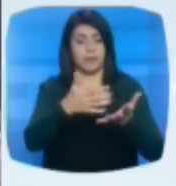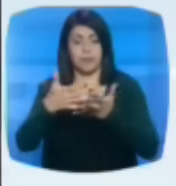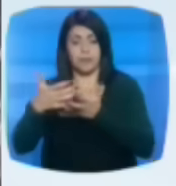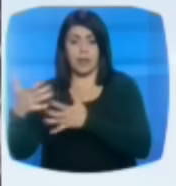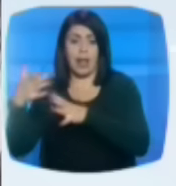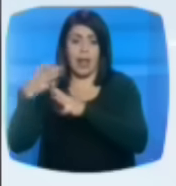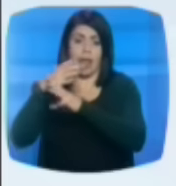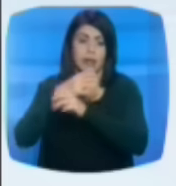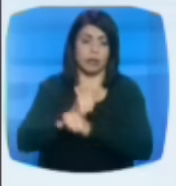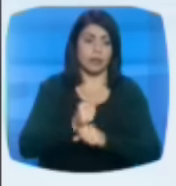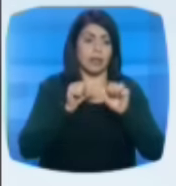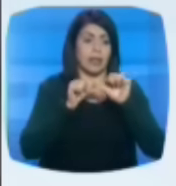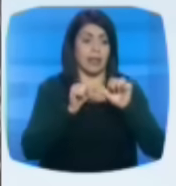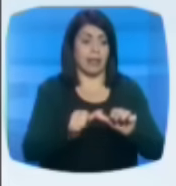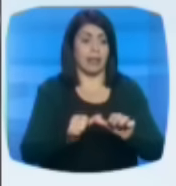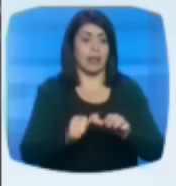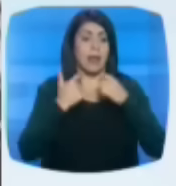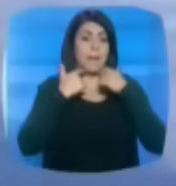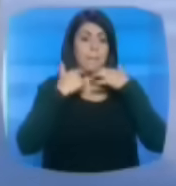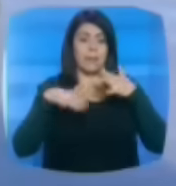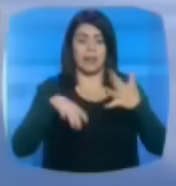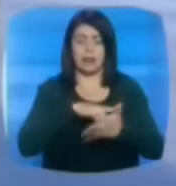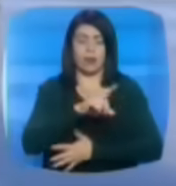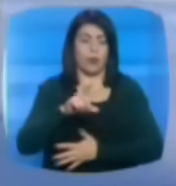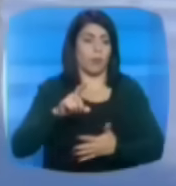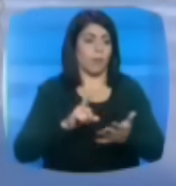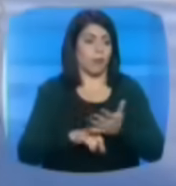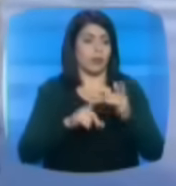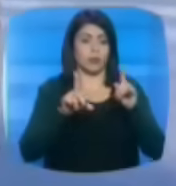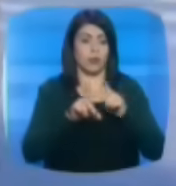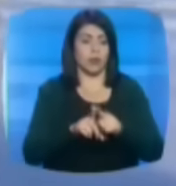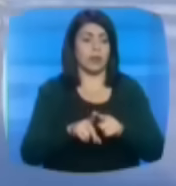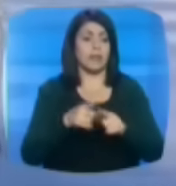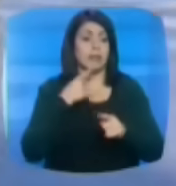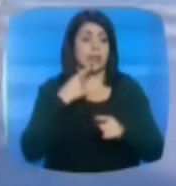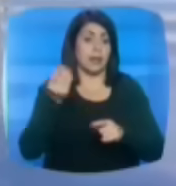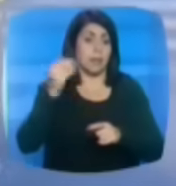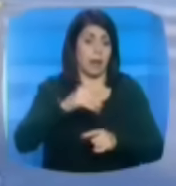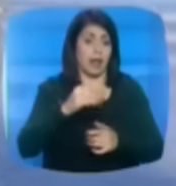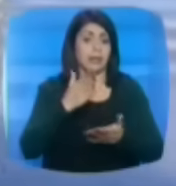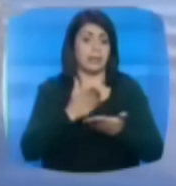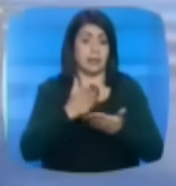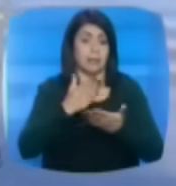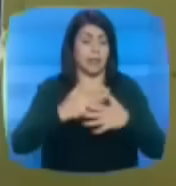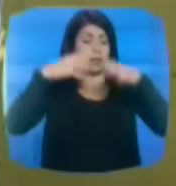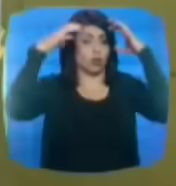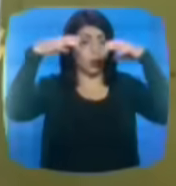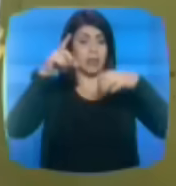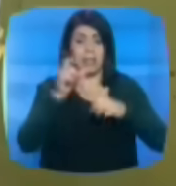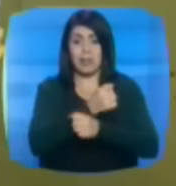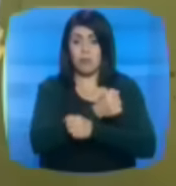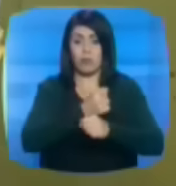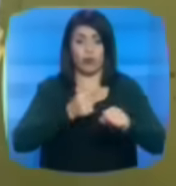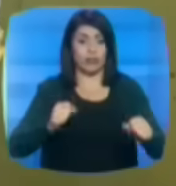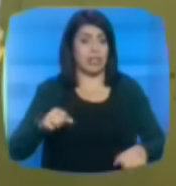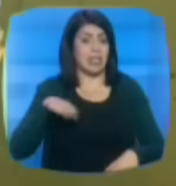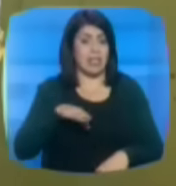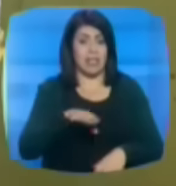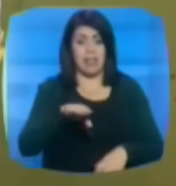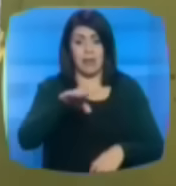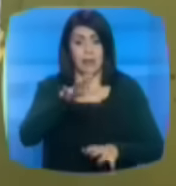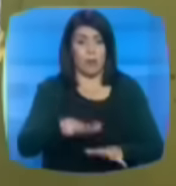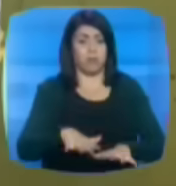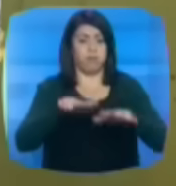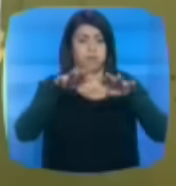horas de la noche, quedando casi como pérdida total. Asimismo, destacaron que cada vez que llueve es imposible pasar por el puente debido a que se anega